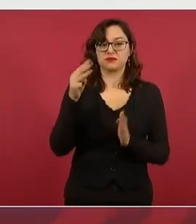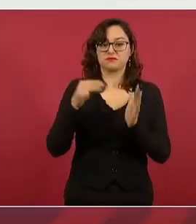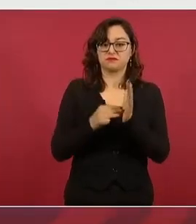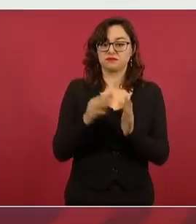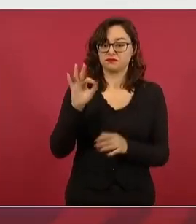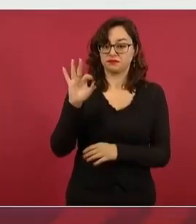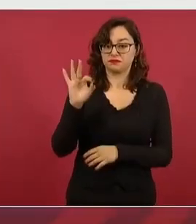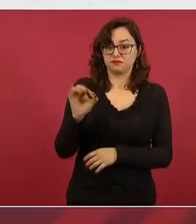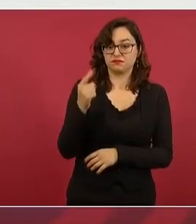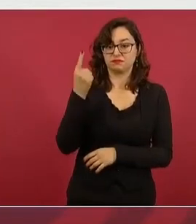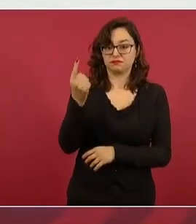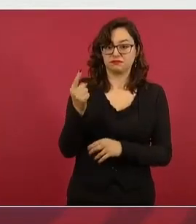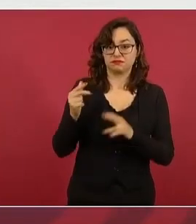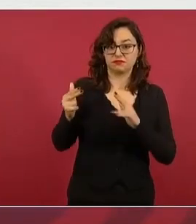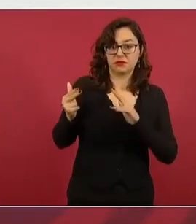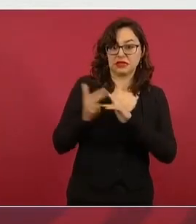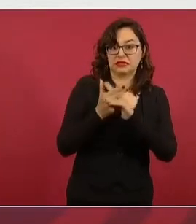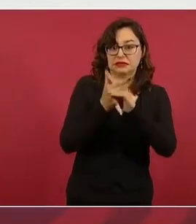3,041 homicidios